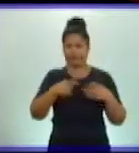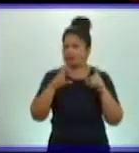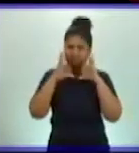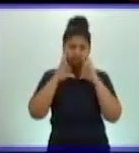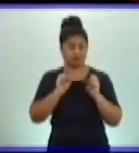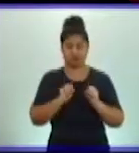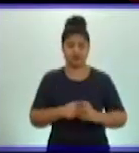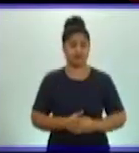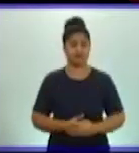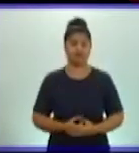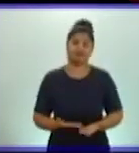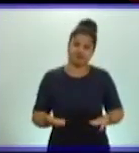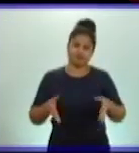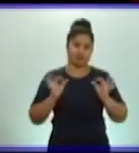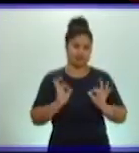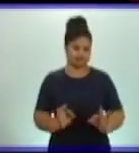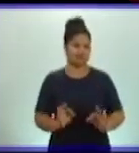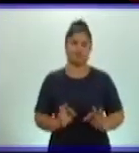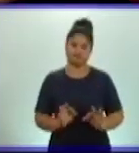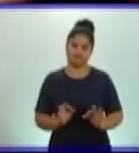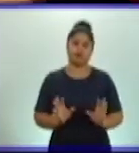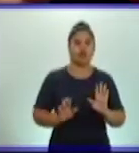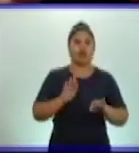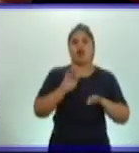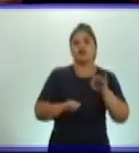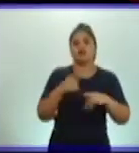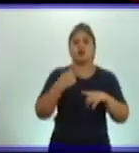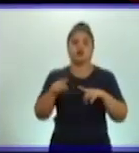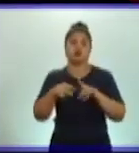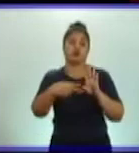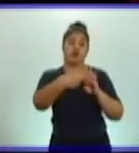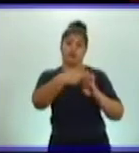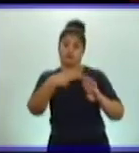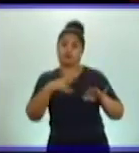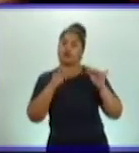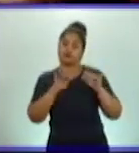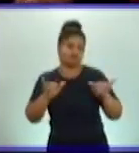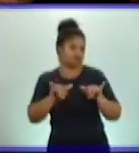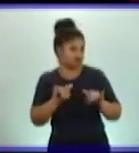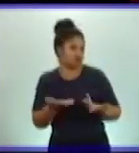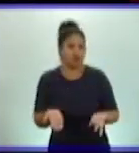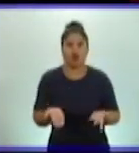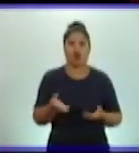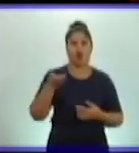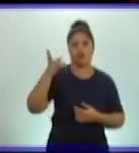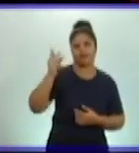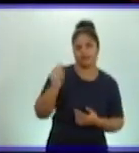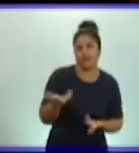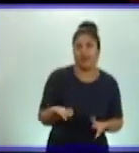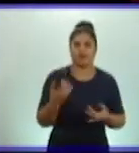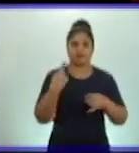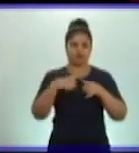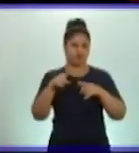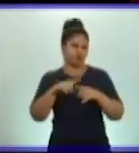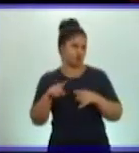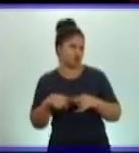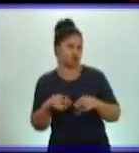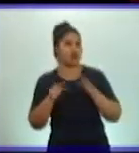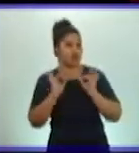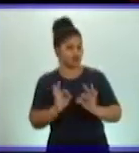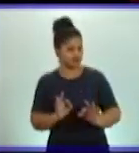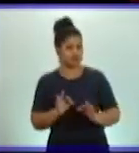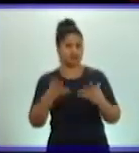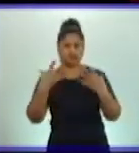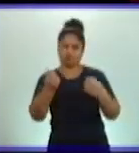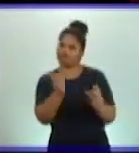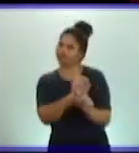esto va a ocurrir en las clases de español, también ocurren los problemas de matemática, en algunas clases de otras asignaturas, porque yo siempre les